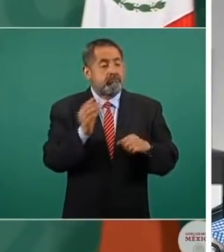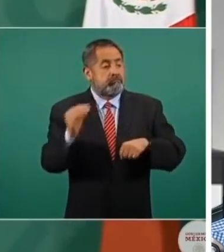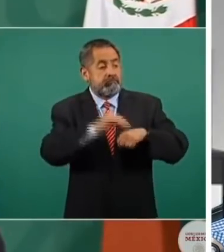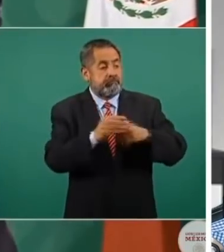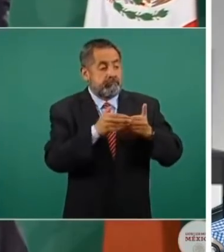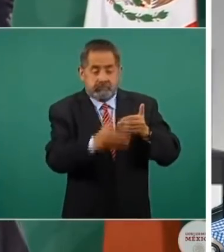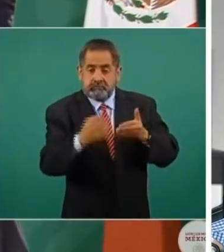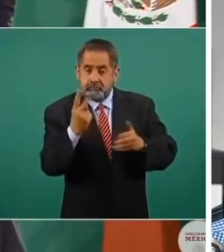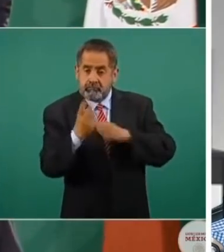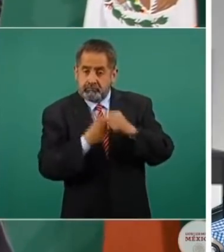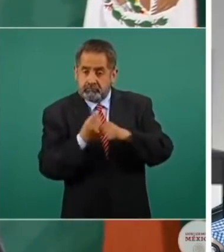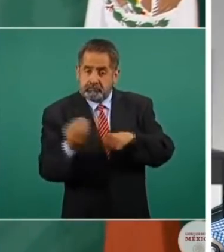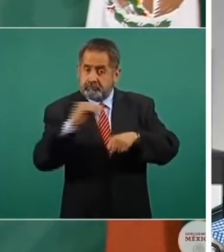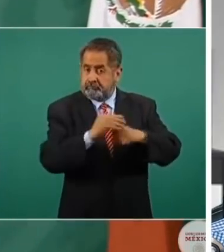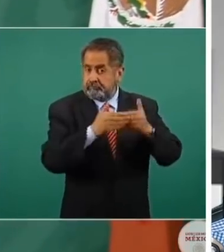2 años